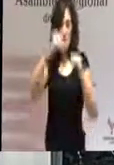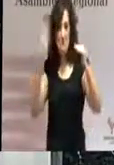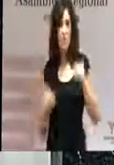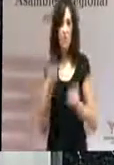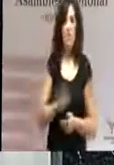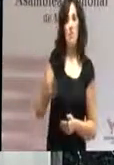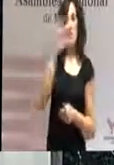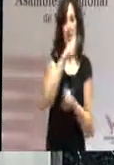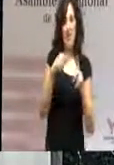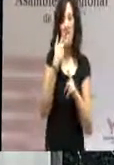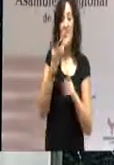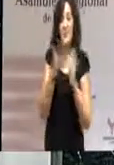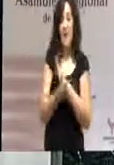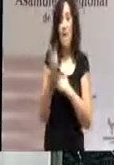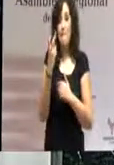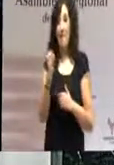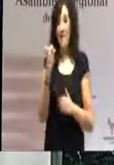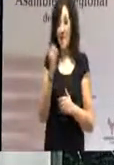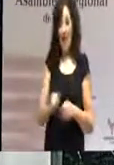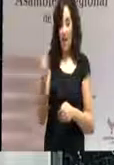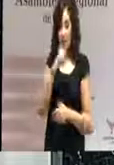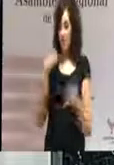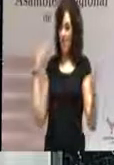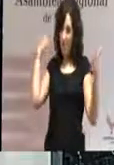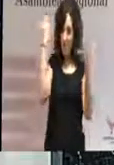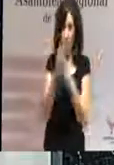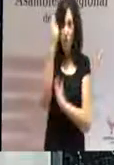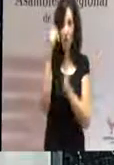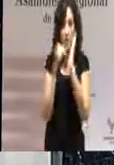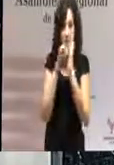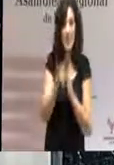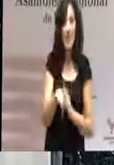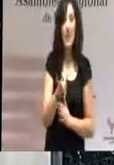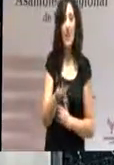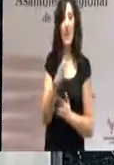después, en 2015, 4.000 euros por debajo.